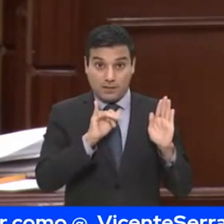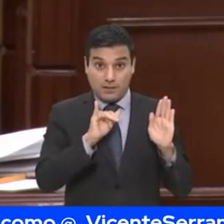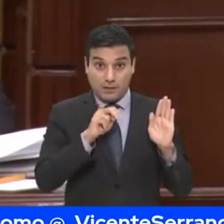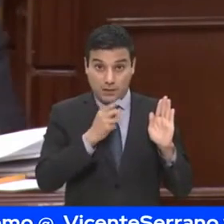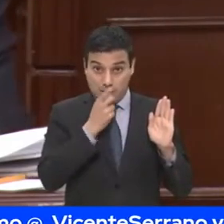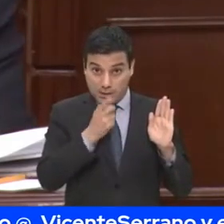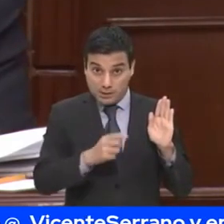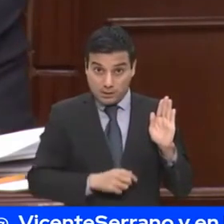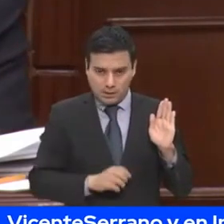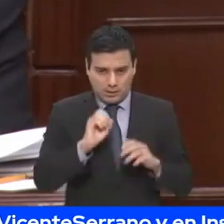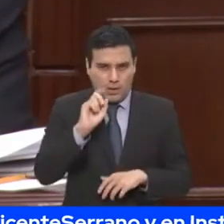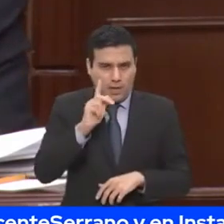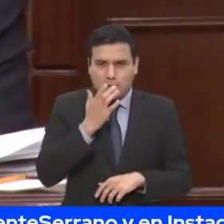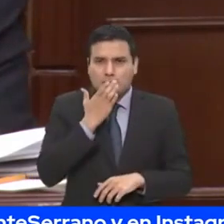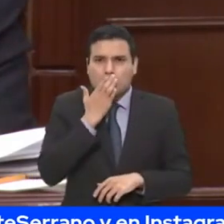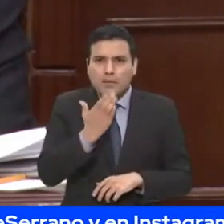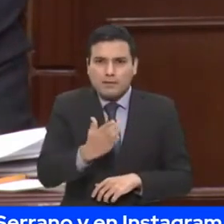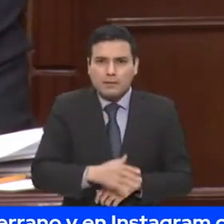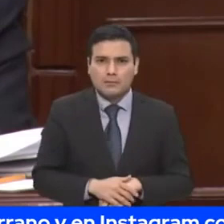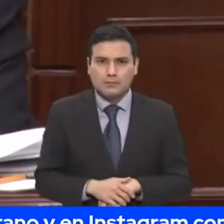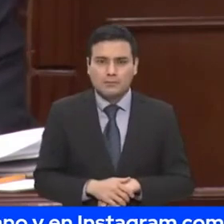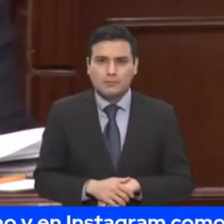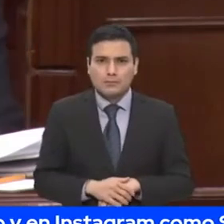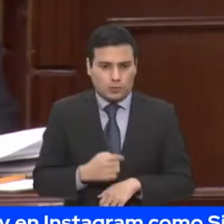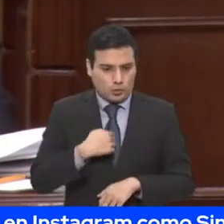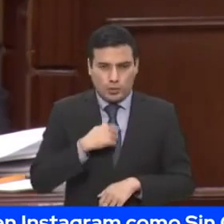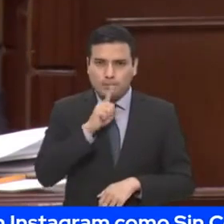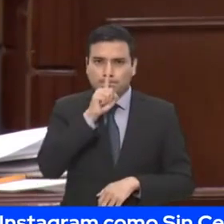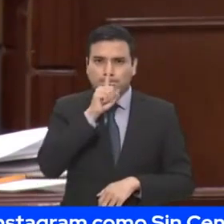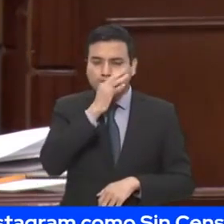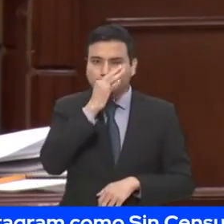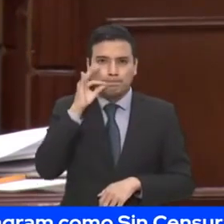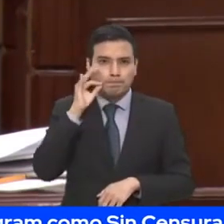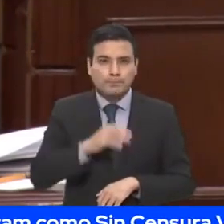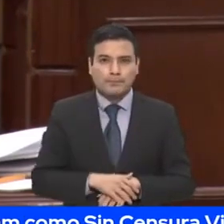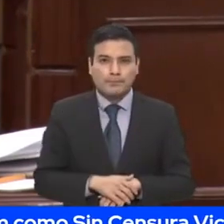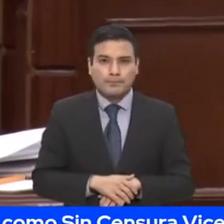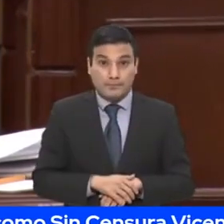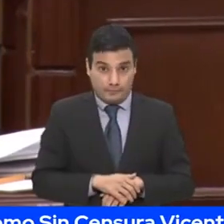mandato, retiro todo lo dicho. Pero si usted lee